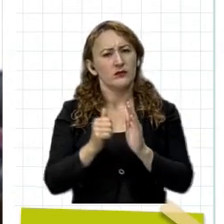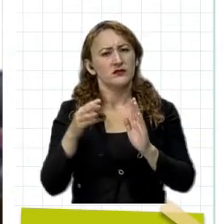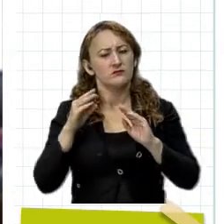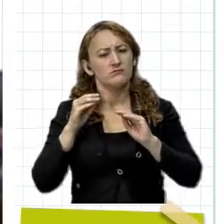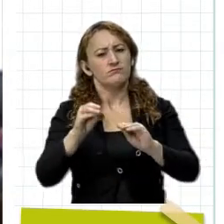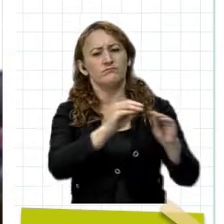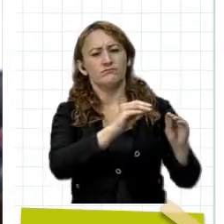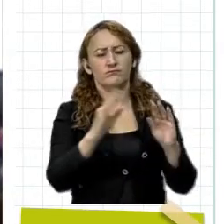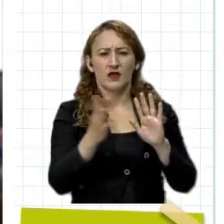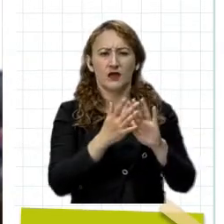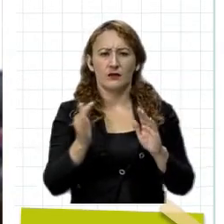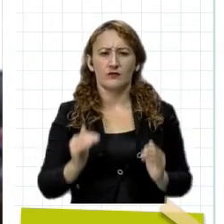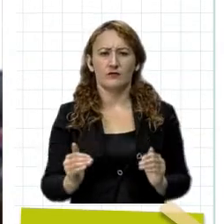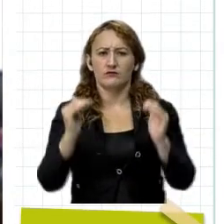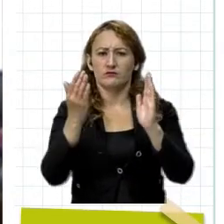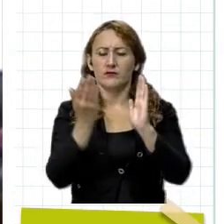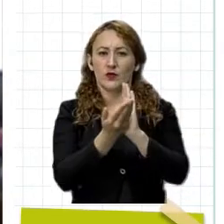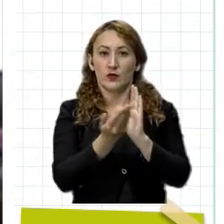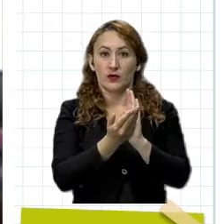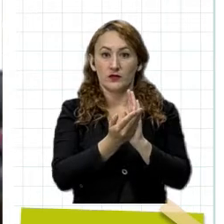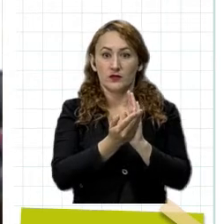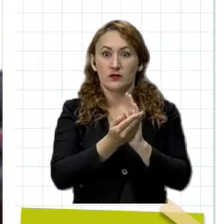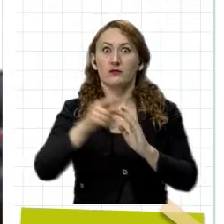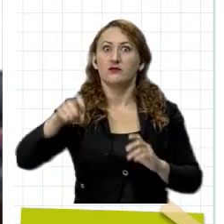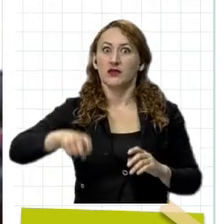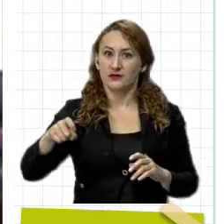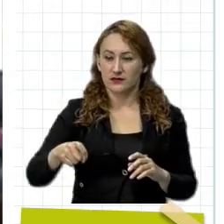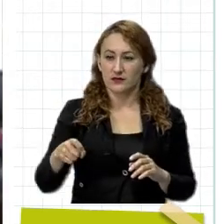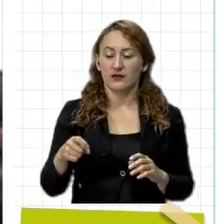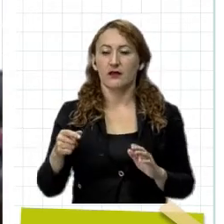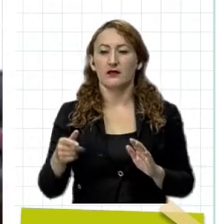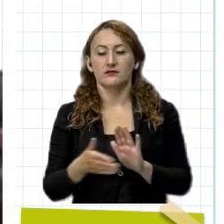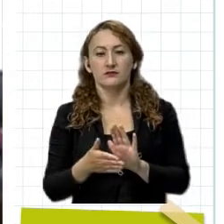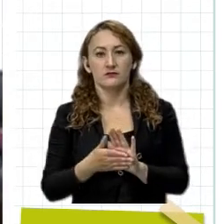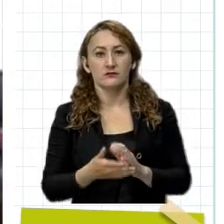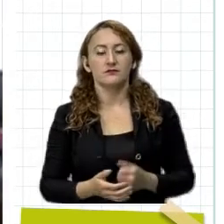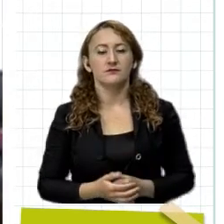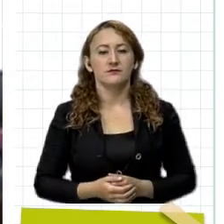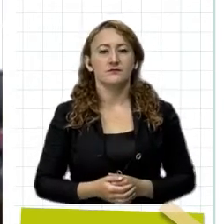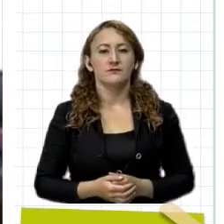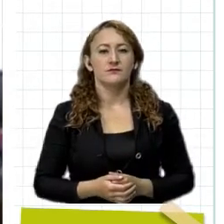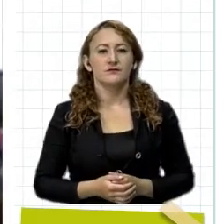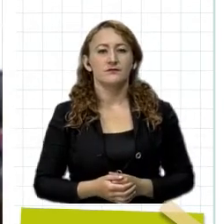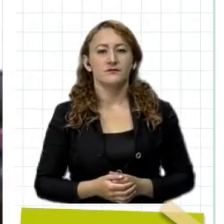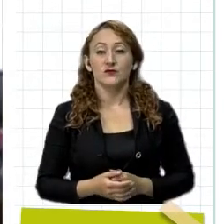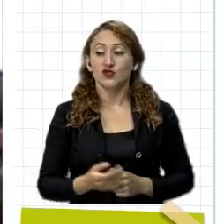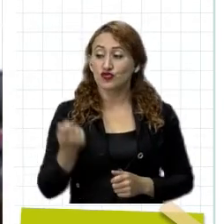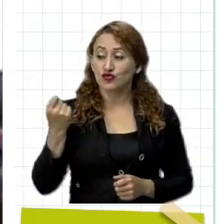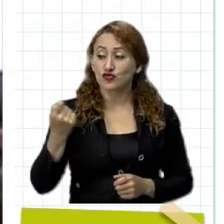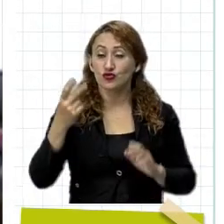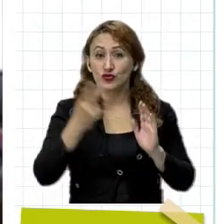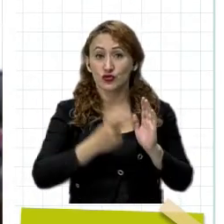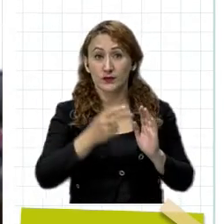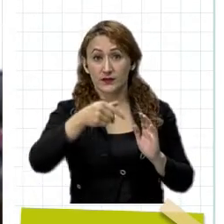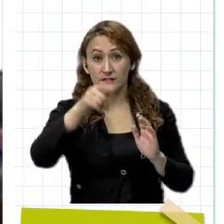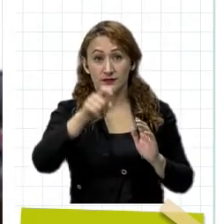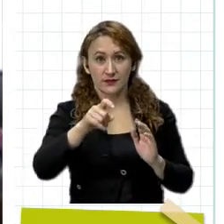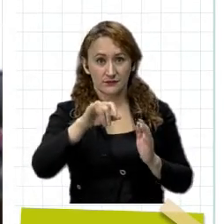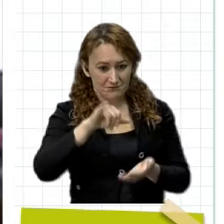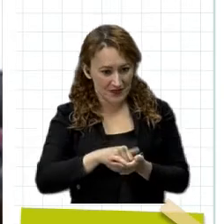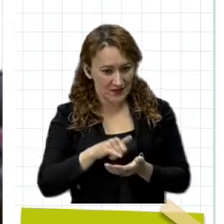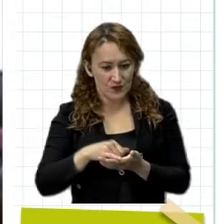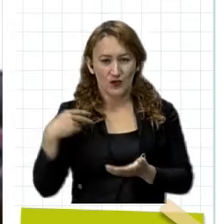más acordes con sus realidades y necesidades. En un artículo más reciente de 2016, estos mismos